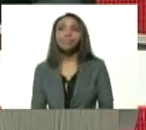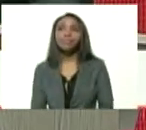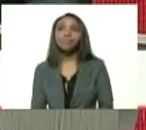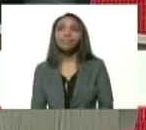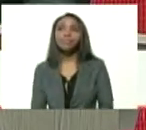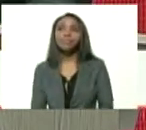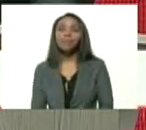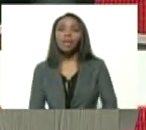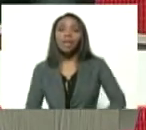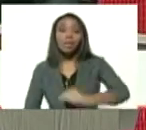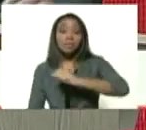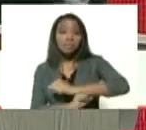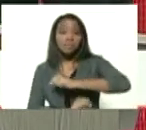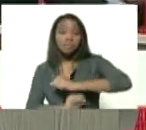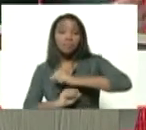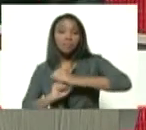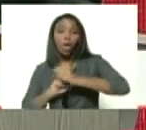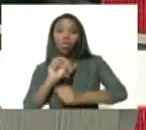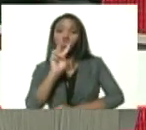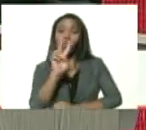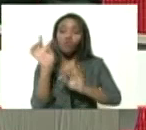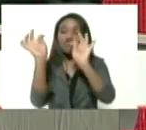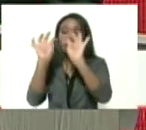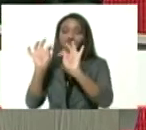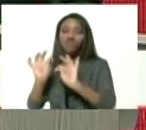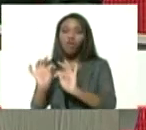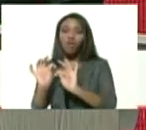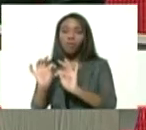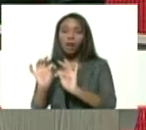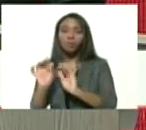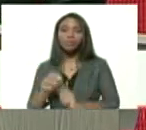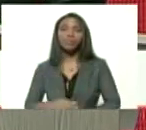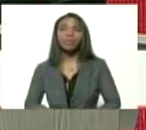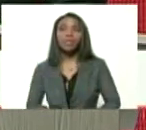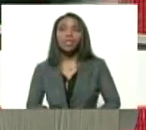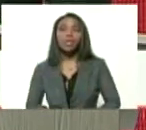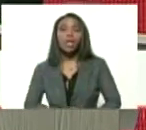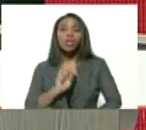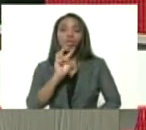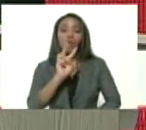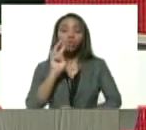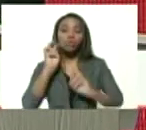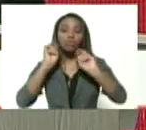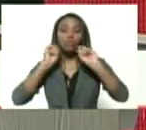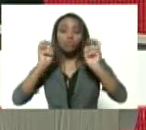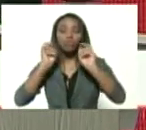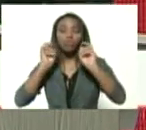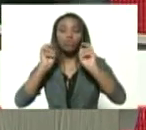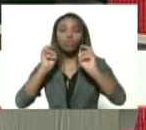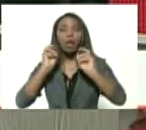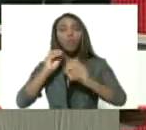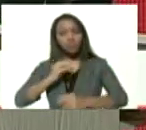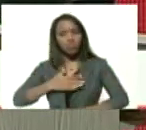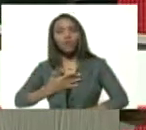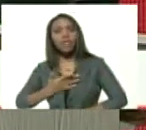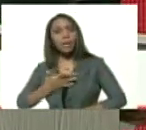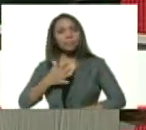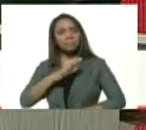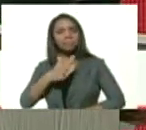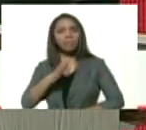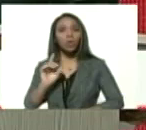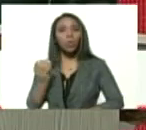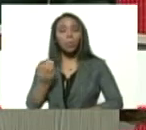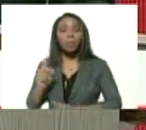en base a dos situaciones, a dos hechos que podían parecer en